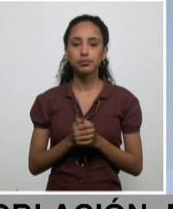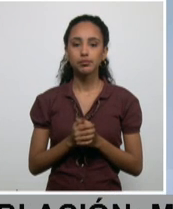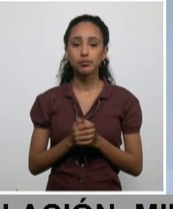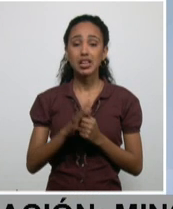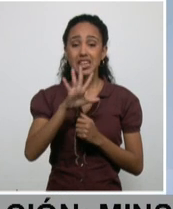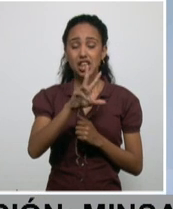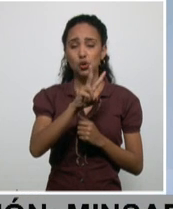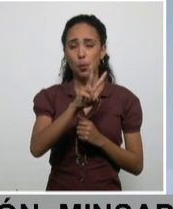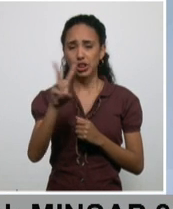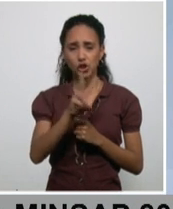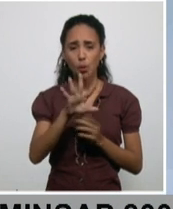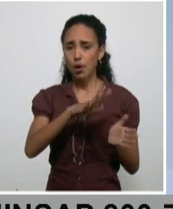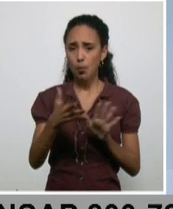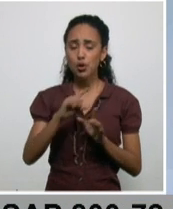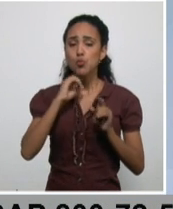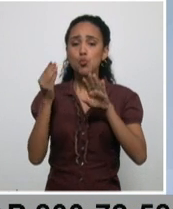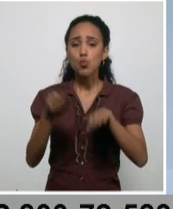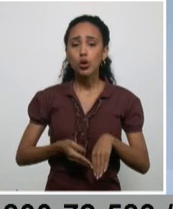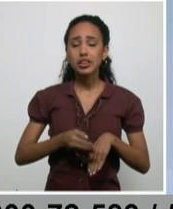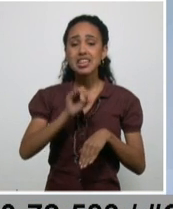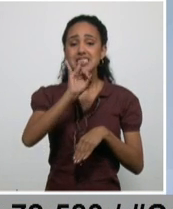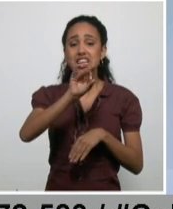2.520.522, para una tasa de letalidad de